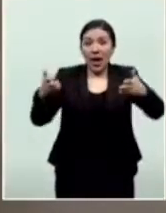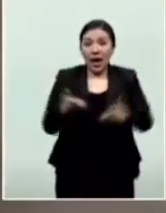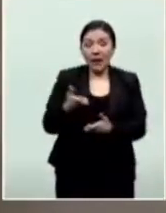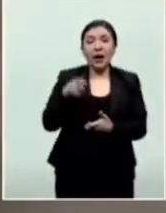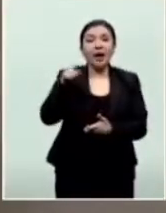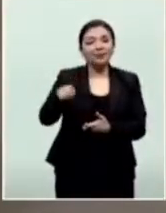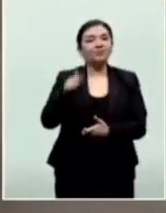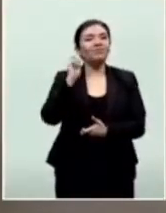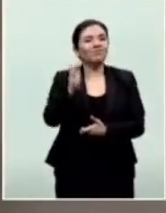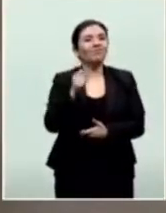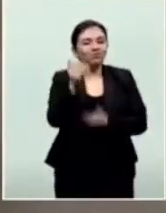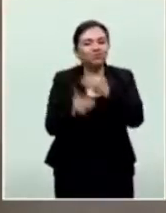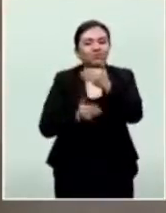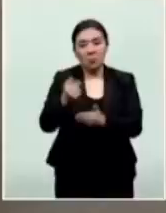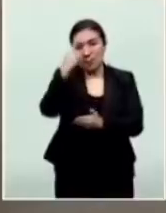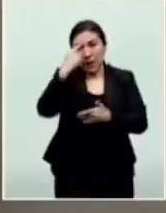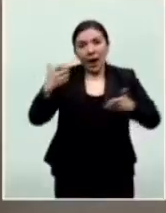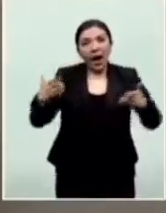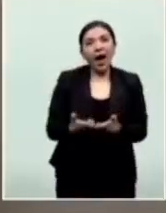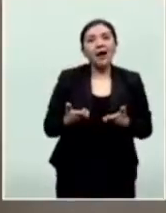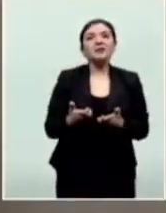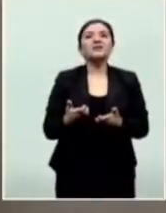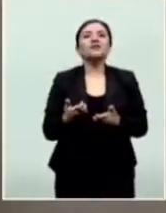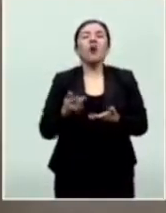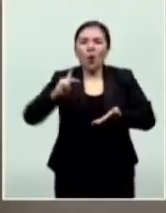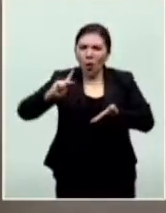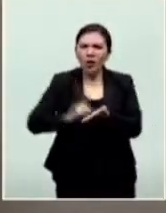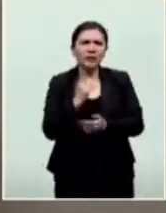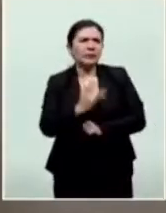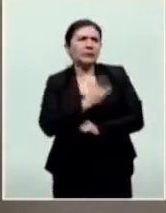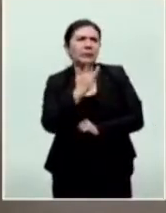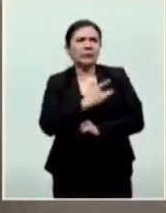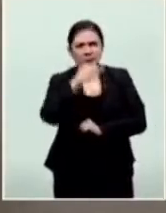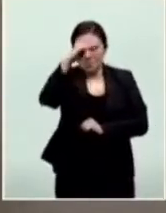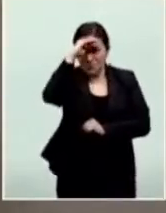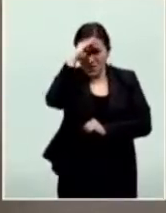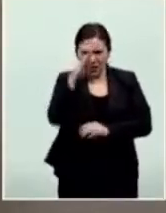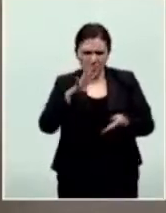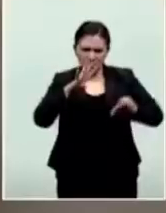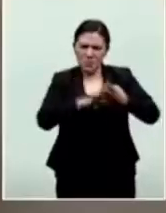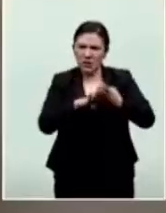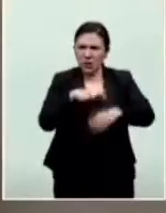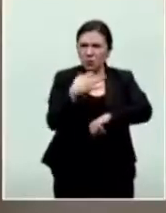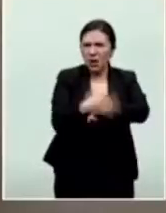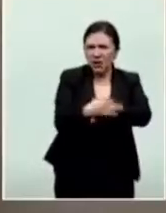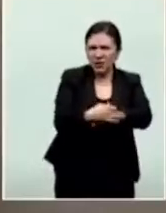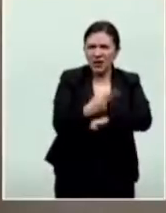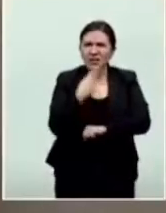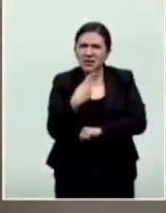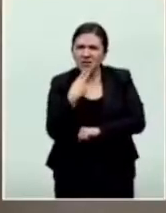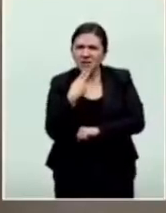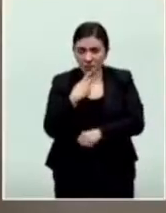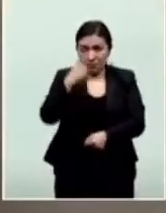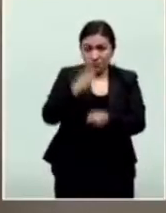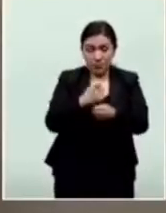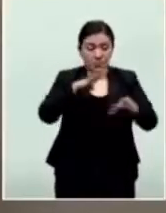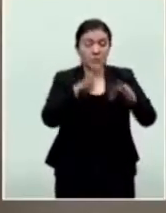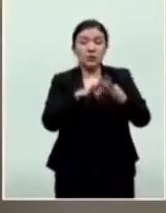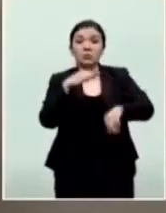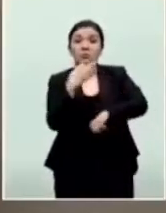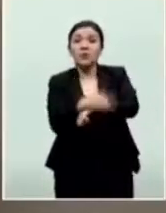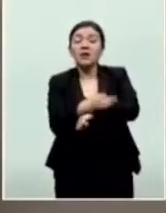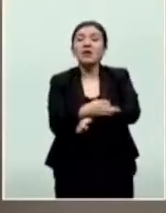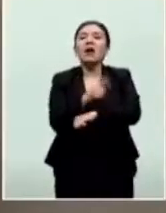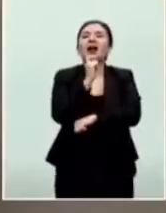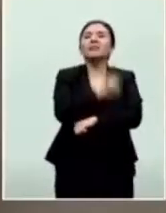un avance en el camino para replantearnos la prisión preventiva, sobre todo la prisión preventiva